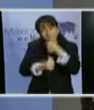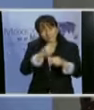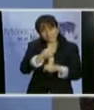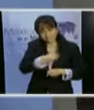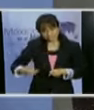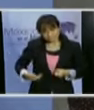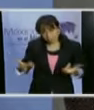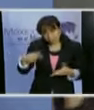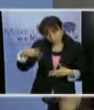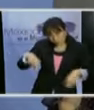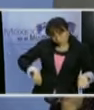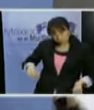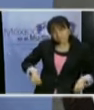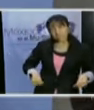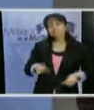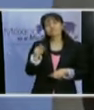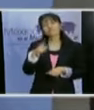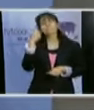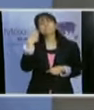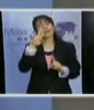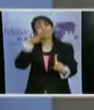internacionales que puedan definirse.